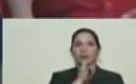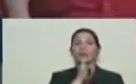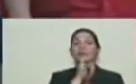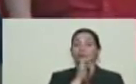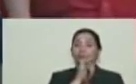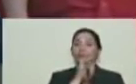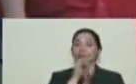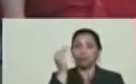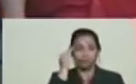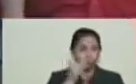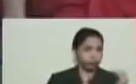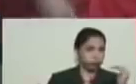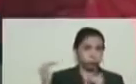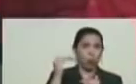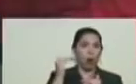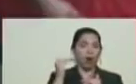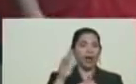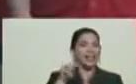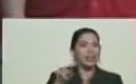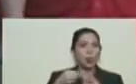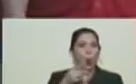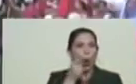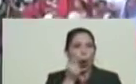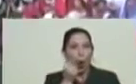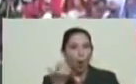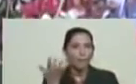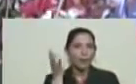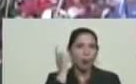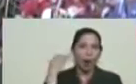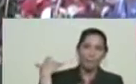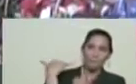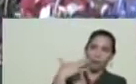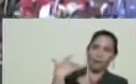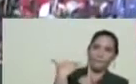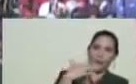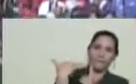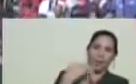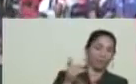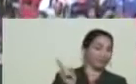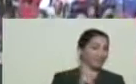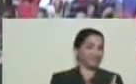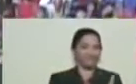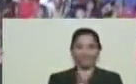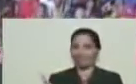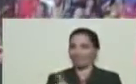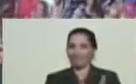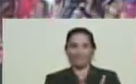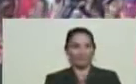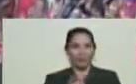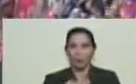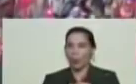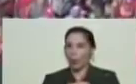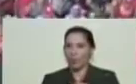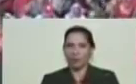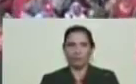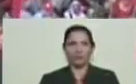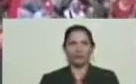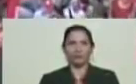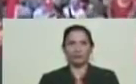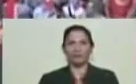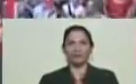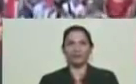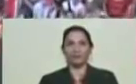alta para que ningún hombre, ninguna mujer del pueblo se deje manipular, se deje engañar. Que todo el mundo